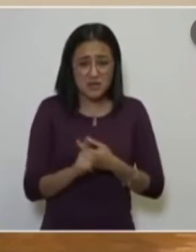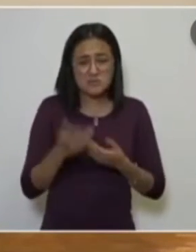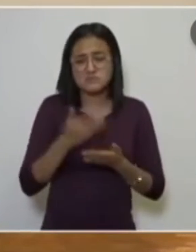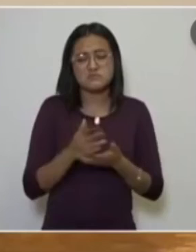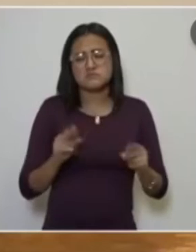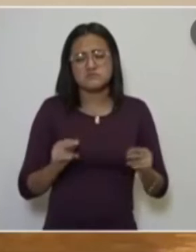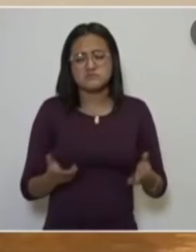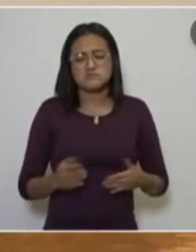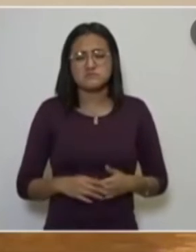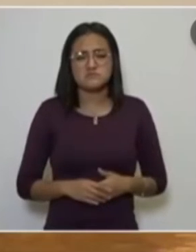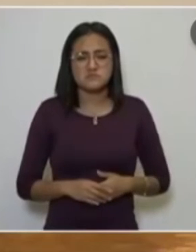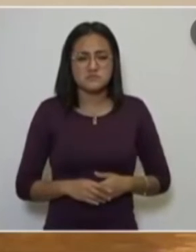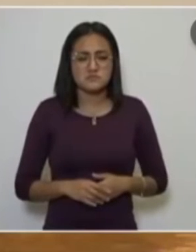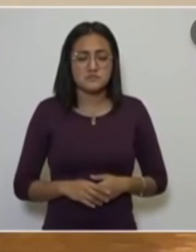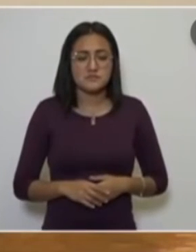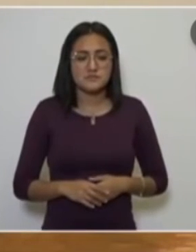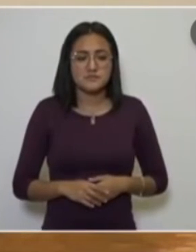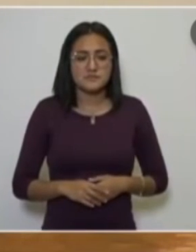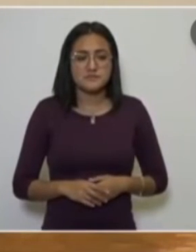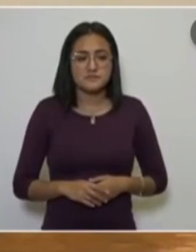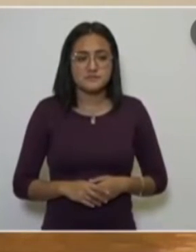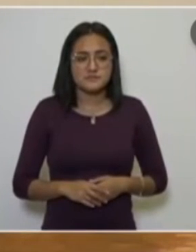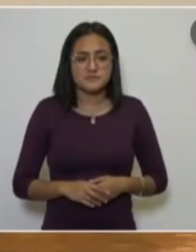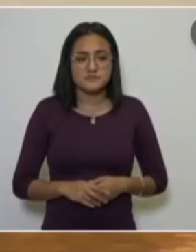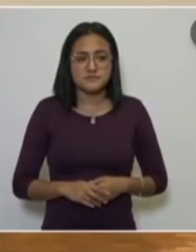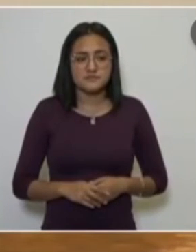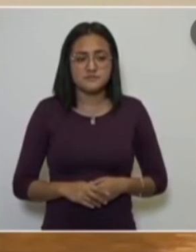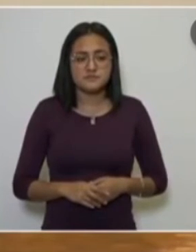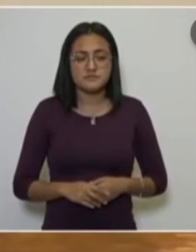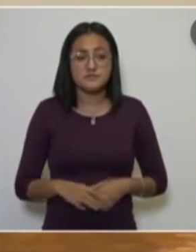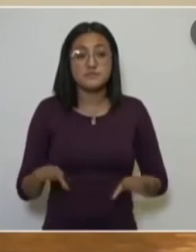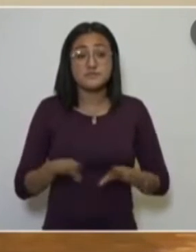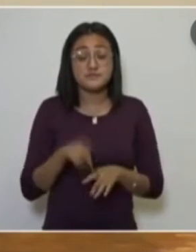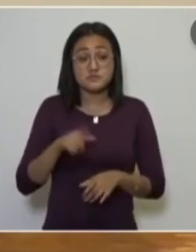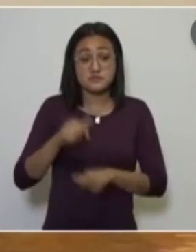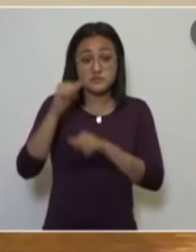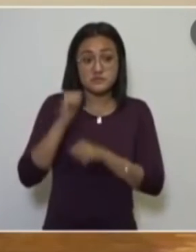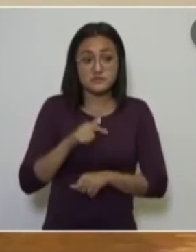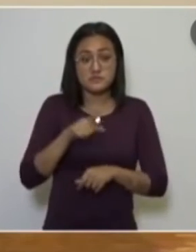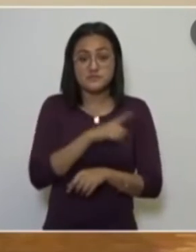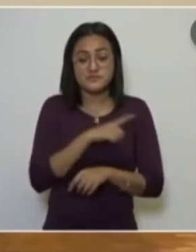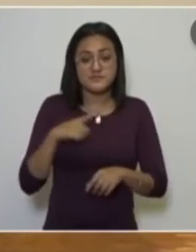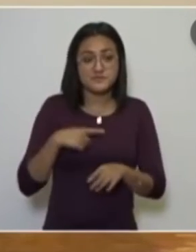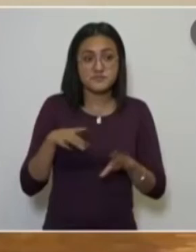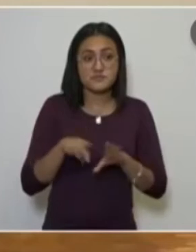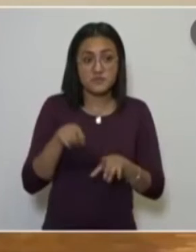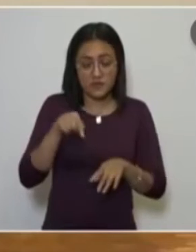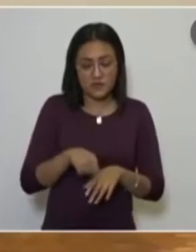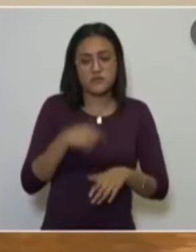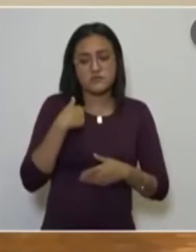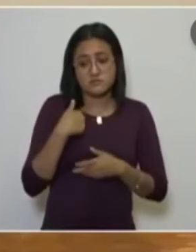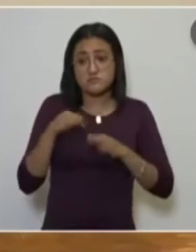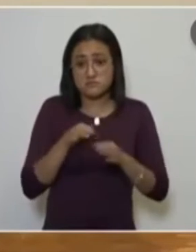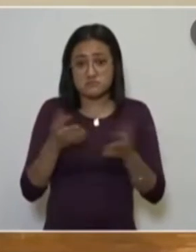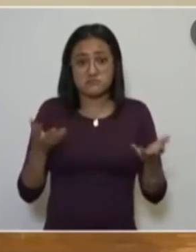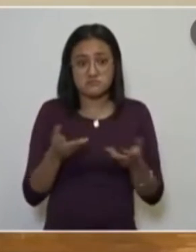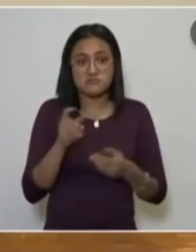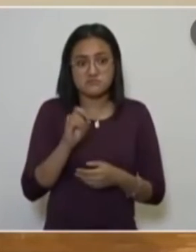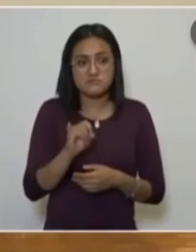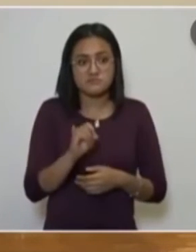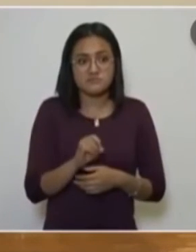tapando una carretera se van la autoridad va a reaccionar porque la autoridad está trabajando